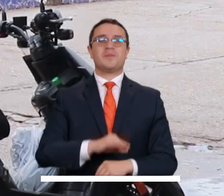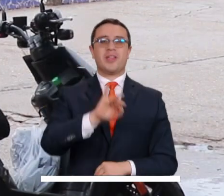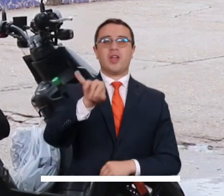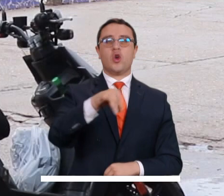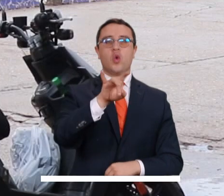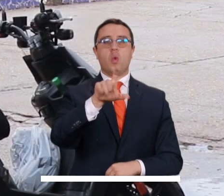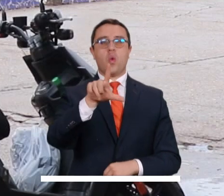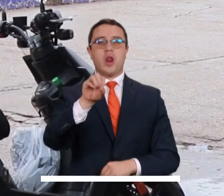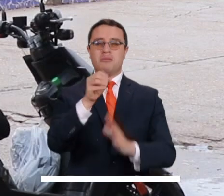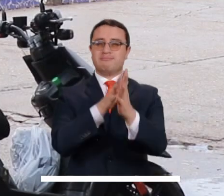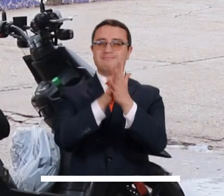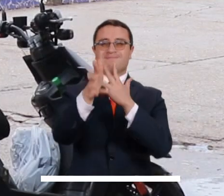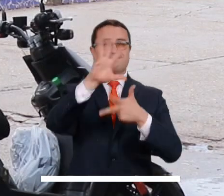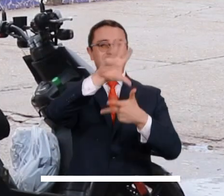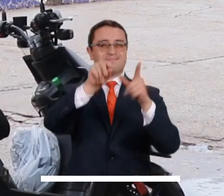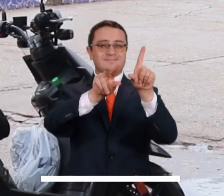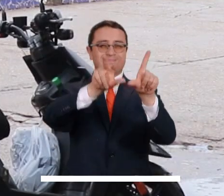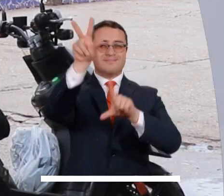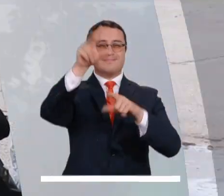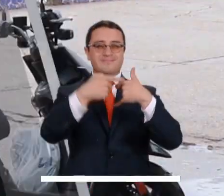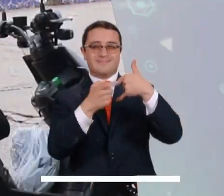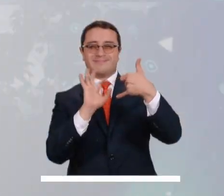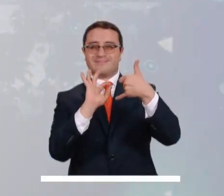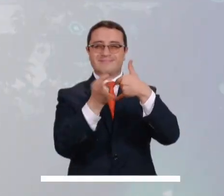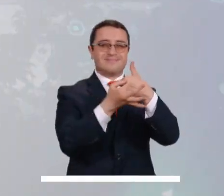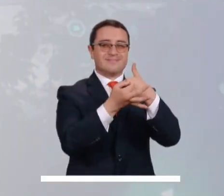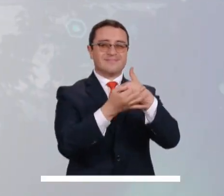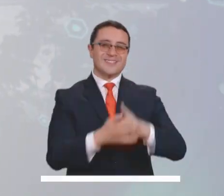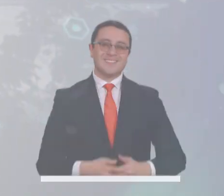Ernesto Velázquez Arango para Enlace 13.